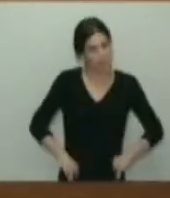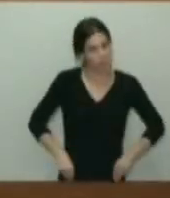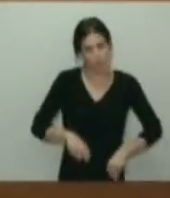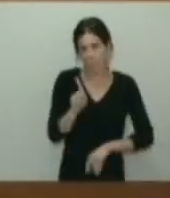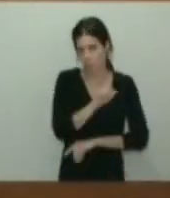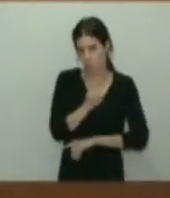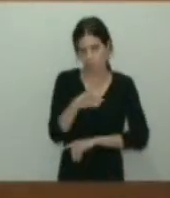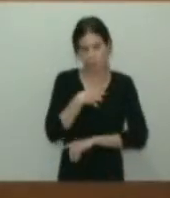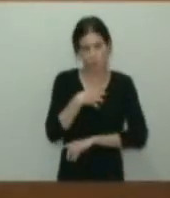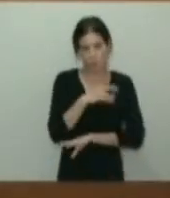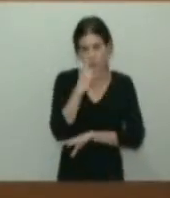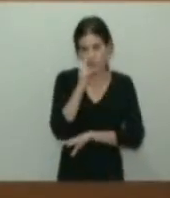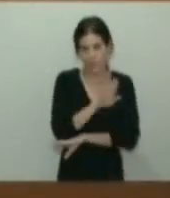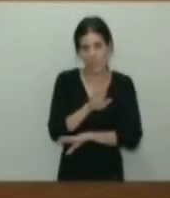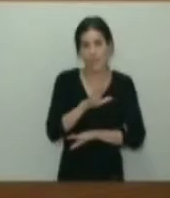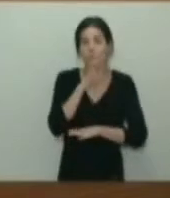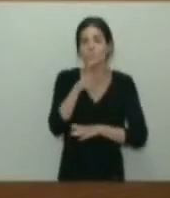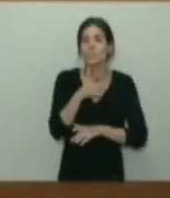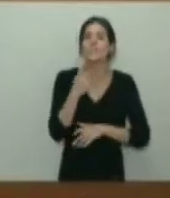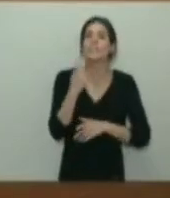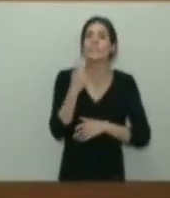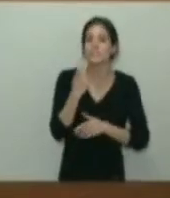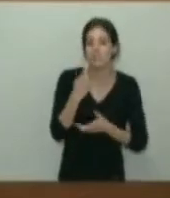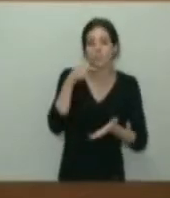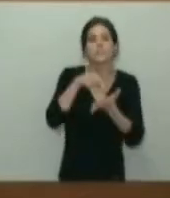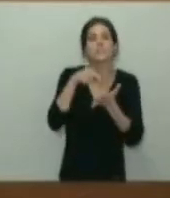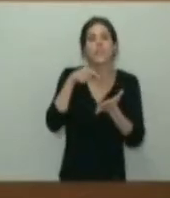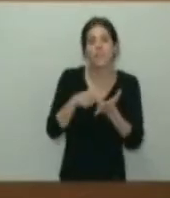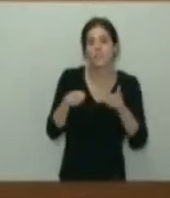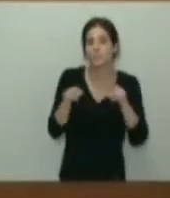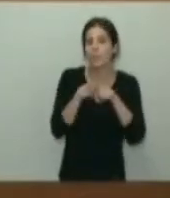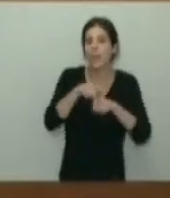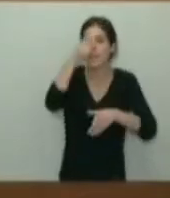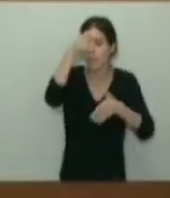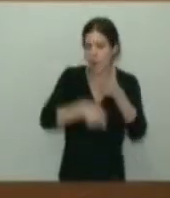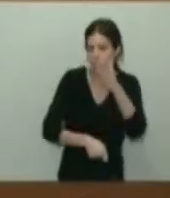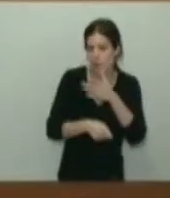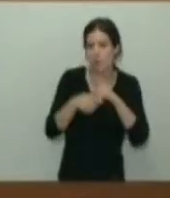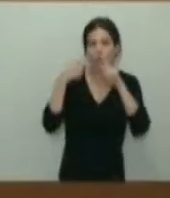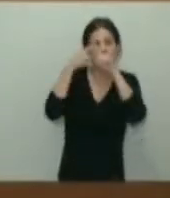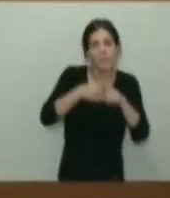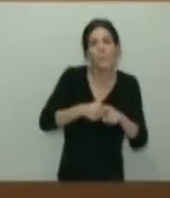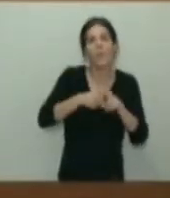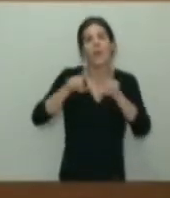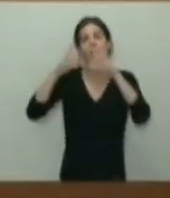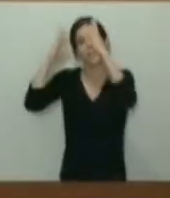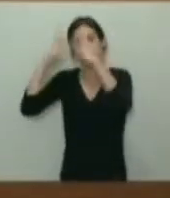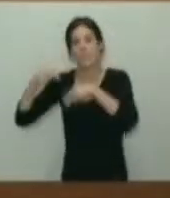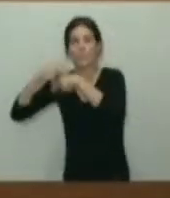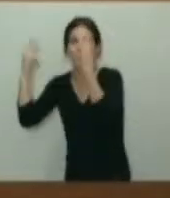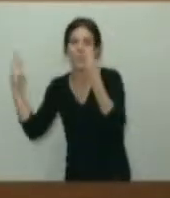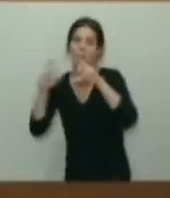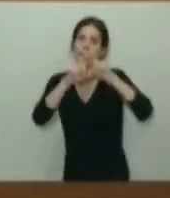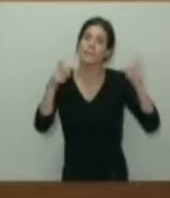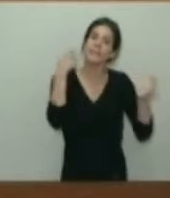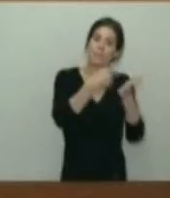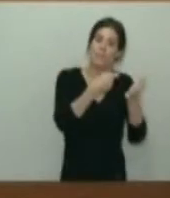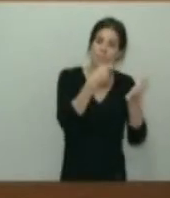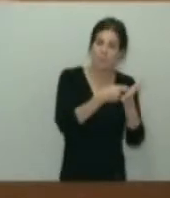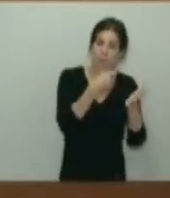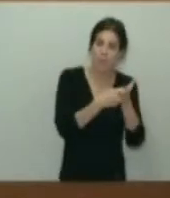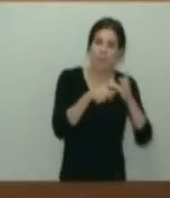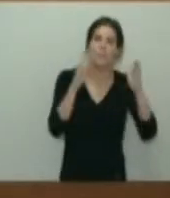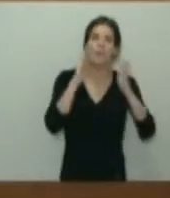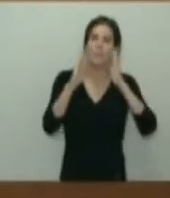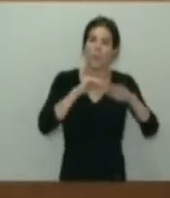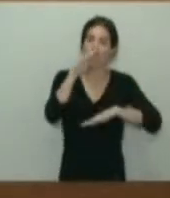tanto, el mismo rigor que exigimos a la Administración para que pague a las empresas en los plazos establecidos, debemos exigírselo también a estas